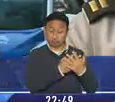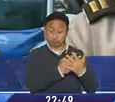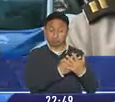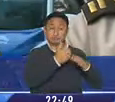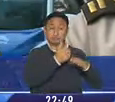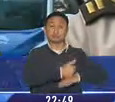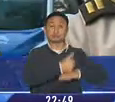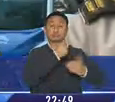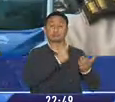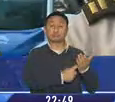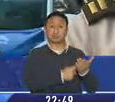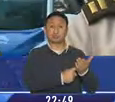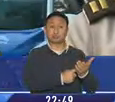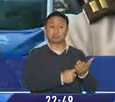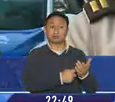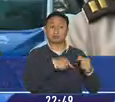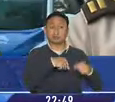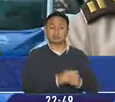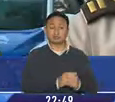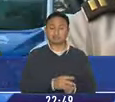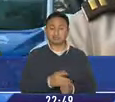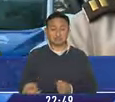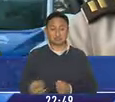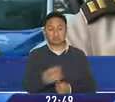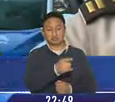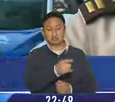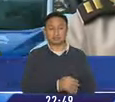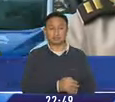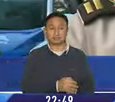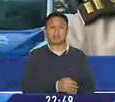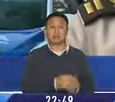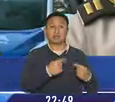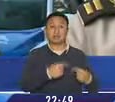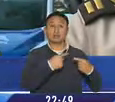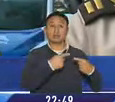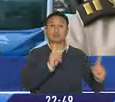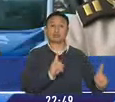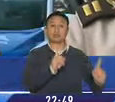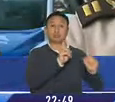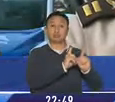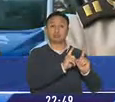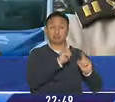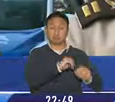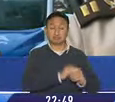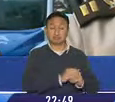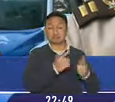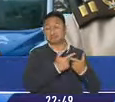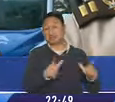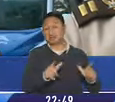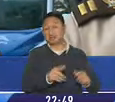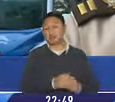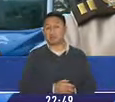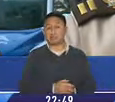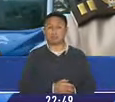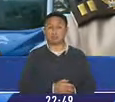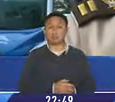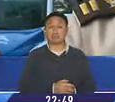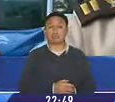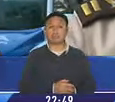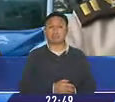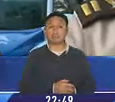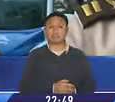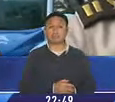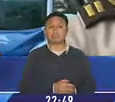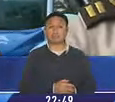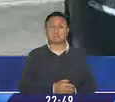audiencia de flagrancia tiene medidas sustitutivas para presentarse periódicamente ante la justicia y ya está nuevamente